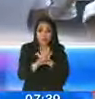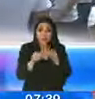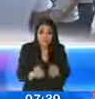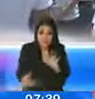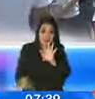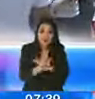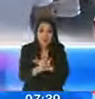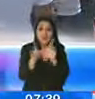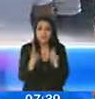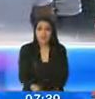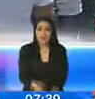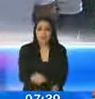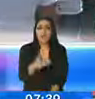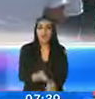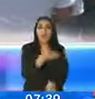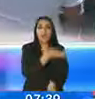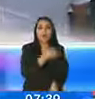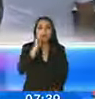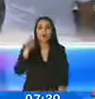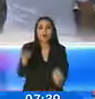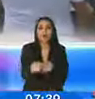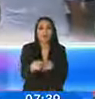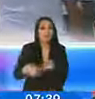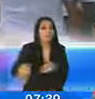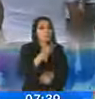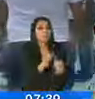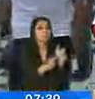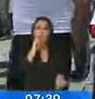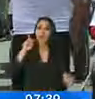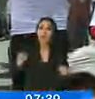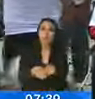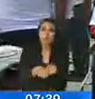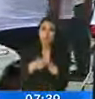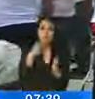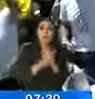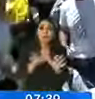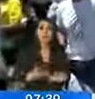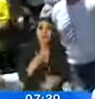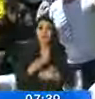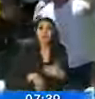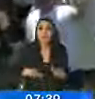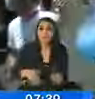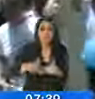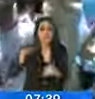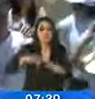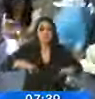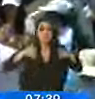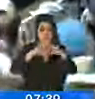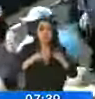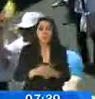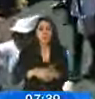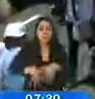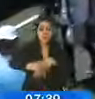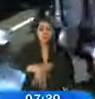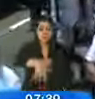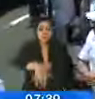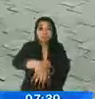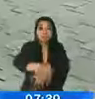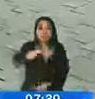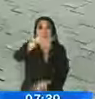tiene que ser consensuada con la gente, sobre todo si se trata de los niños. La movilización llegó hasta el centro de